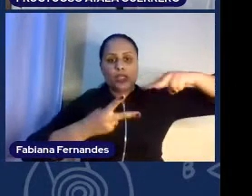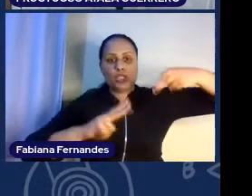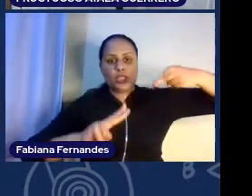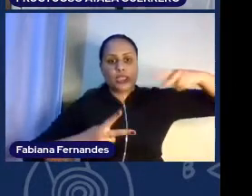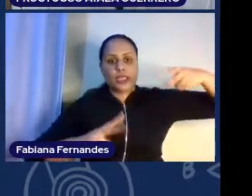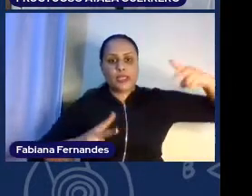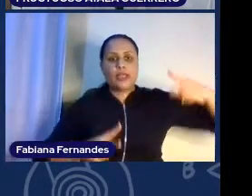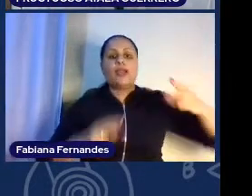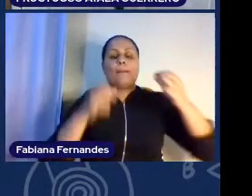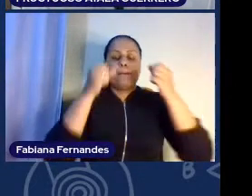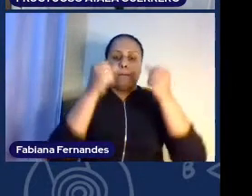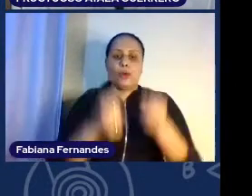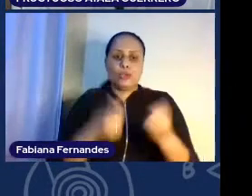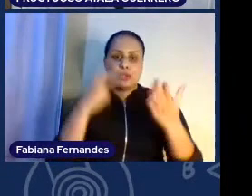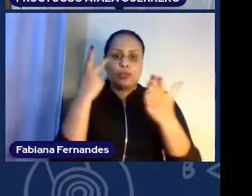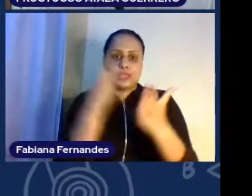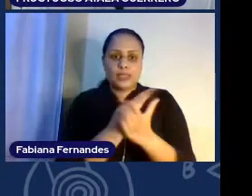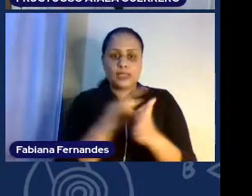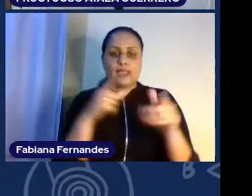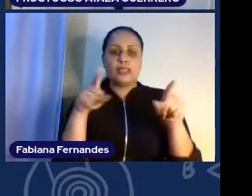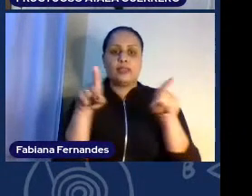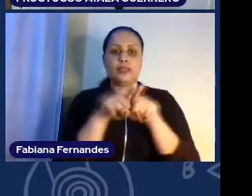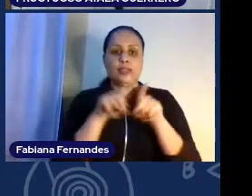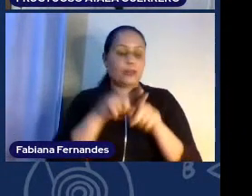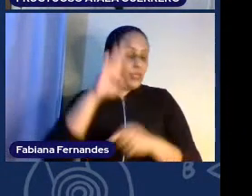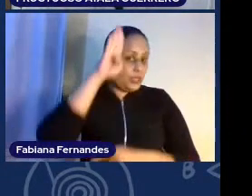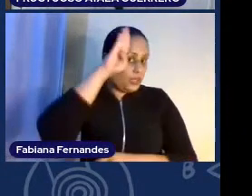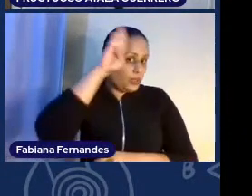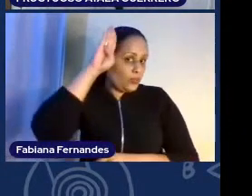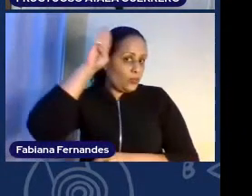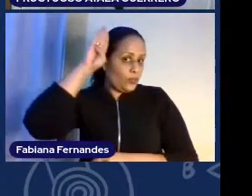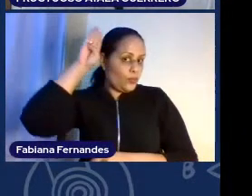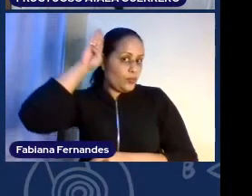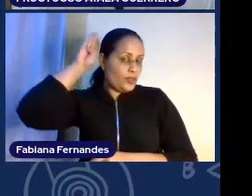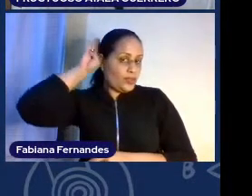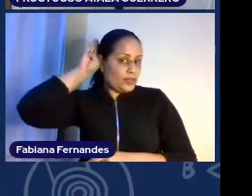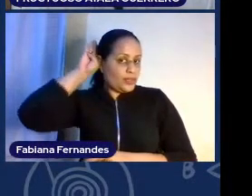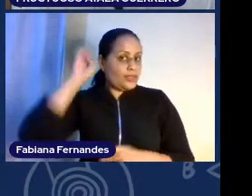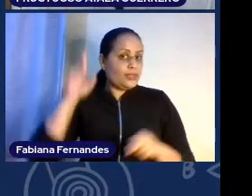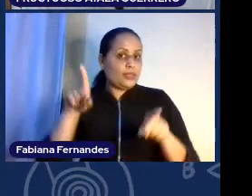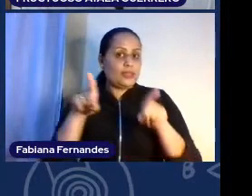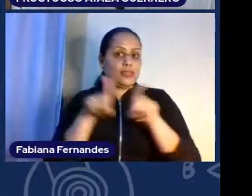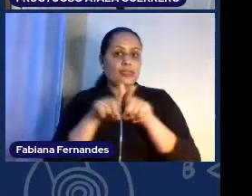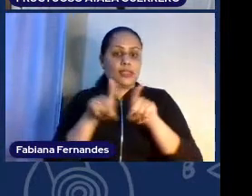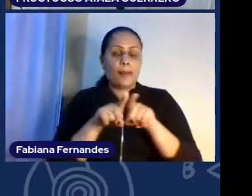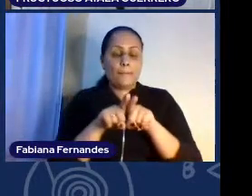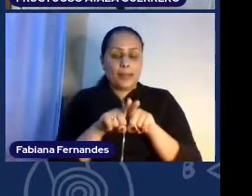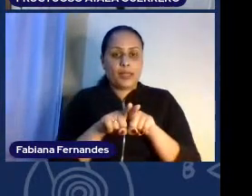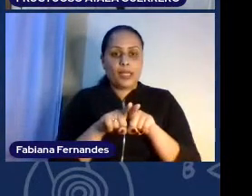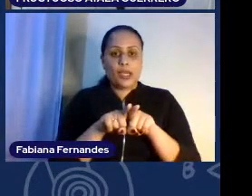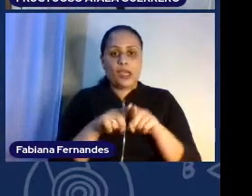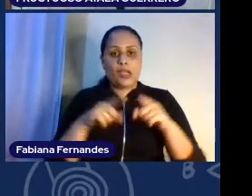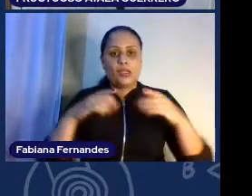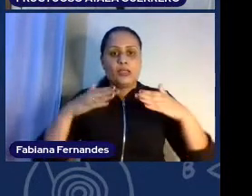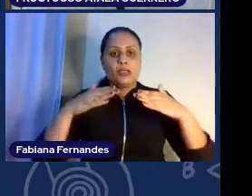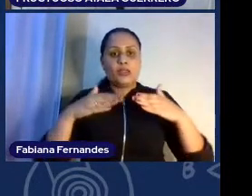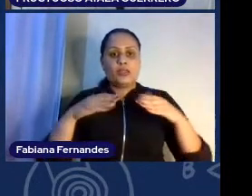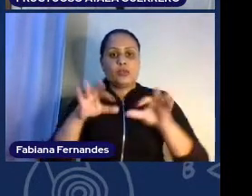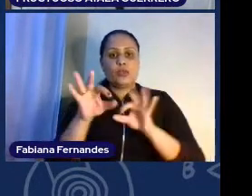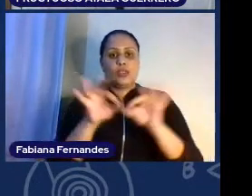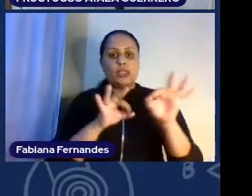tanto el desarrollo cerebral como ya las funciones que están regulando el